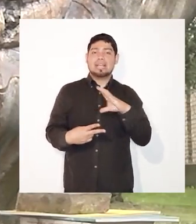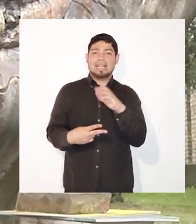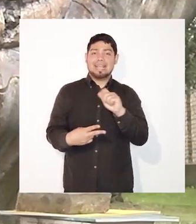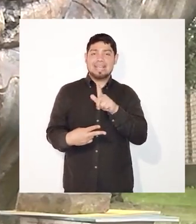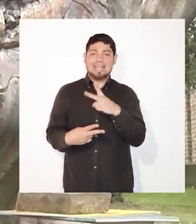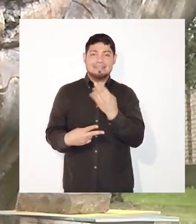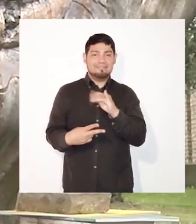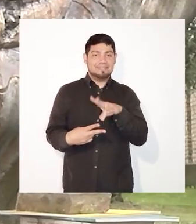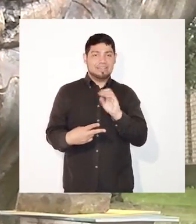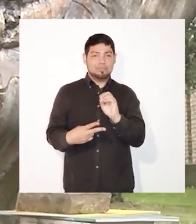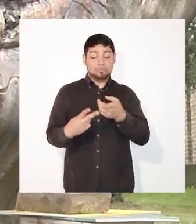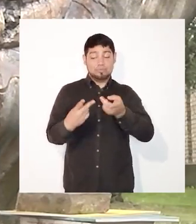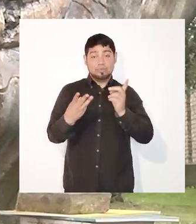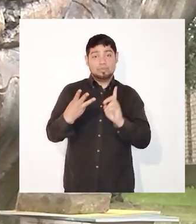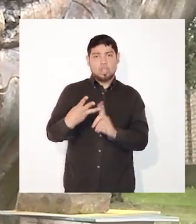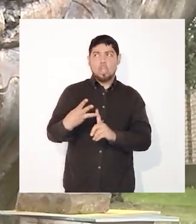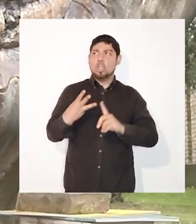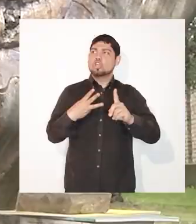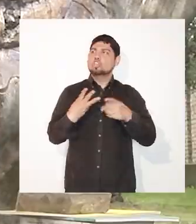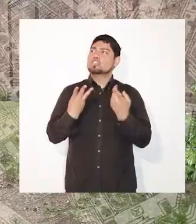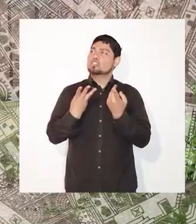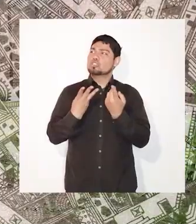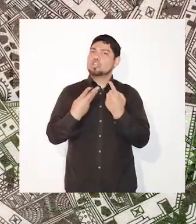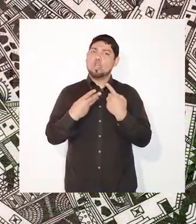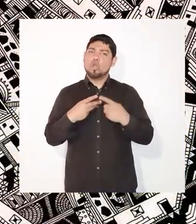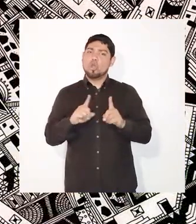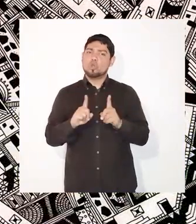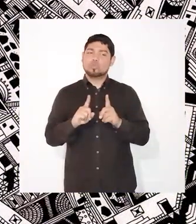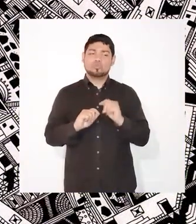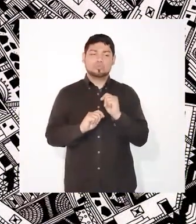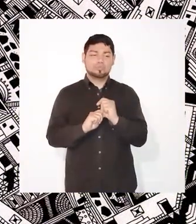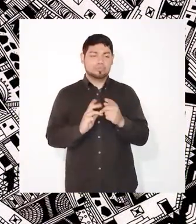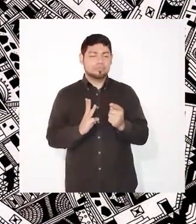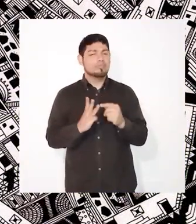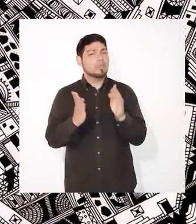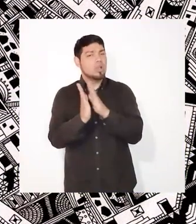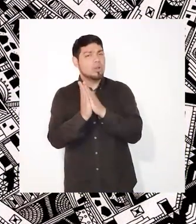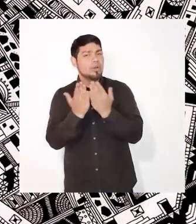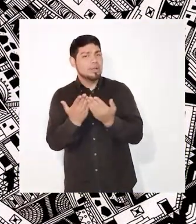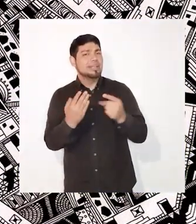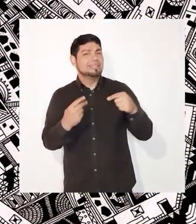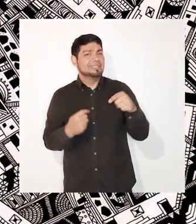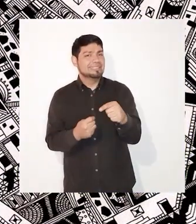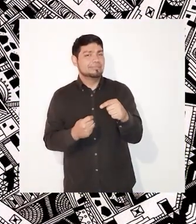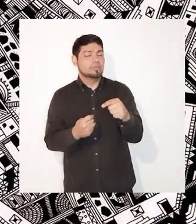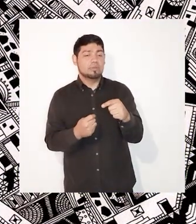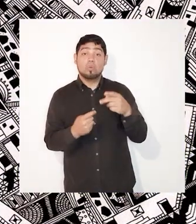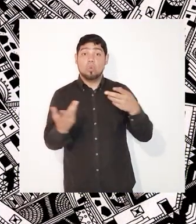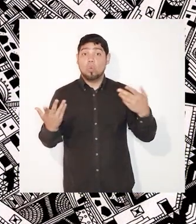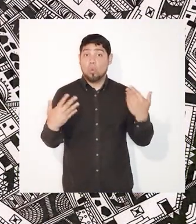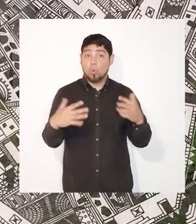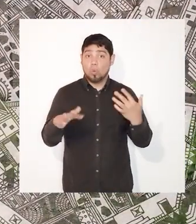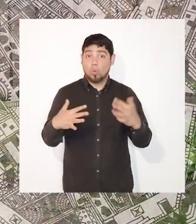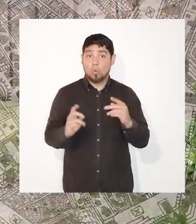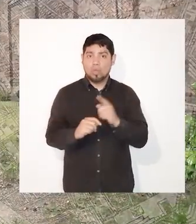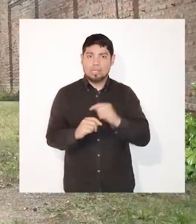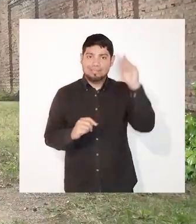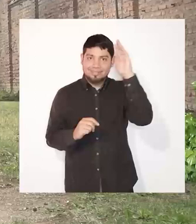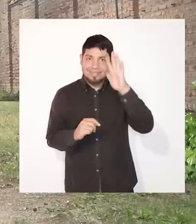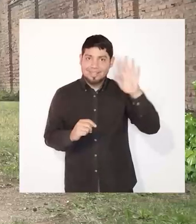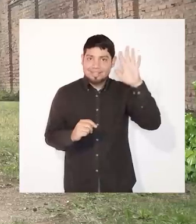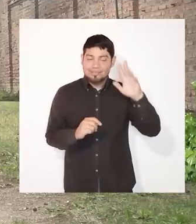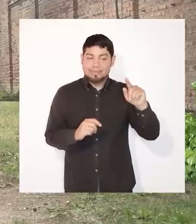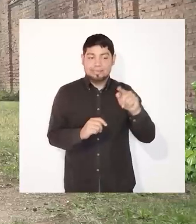Calvino, de Ítalo Calvino, un autor italiano que tiene el Visconde de Benidado, el Caballero Inexistente y el Varón